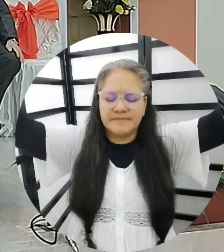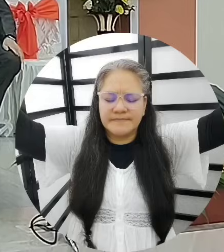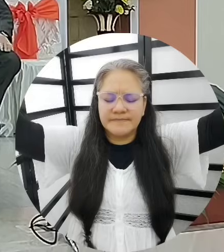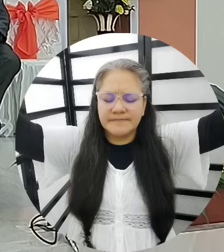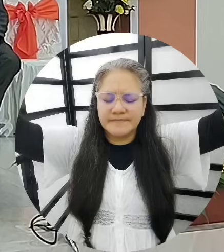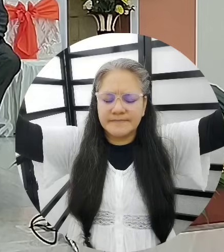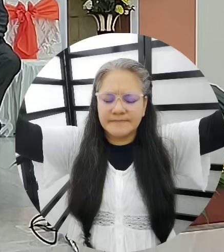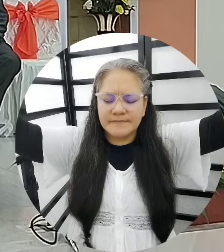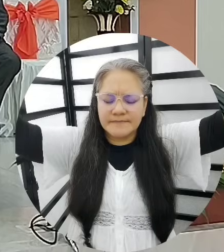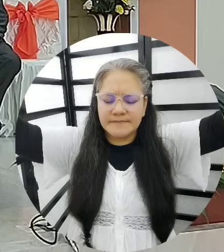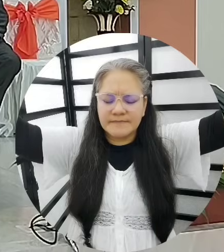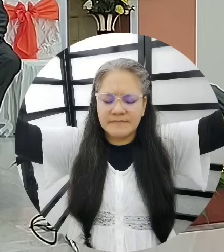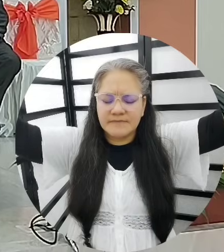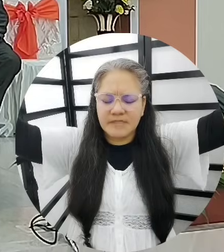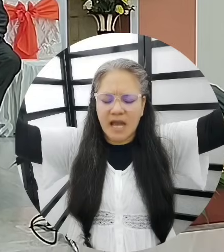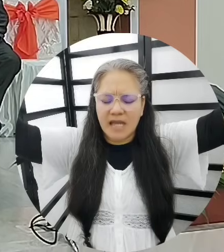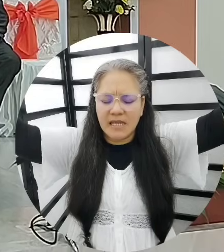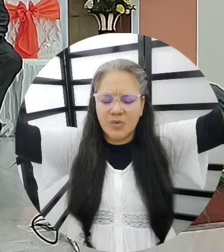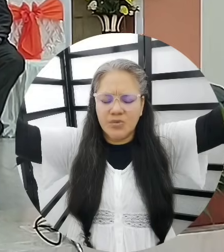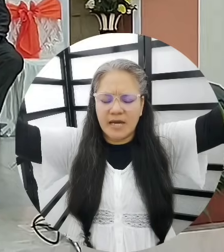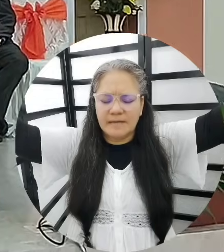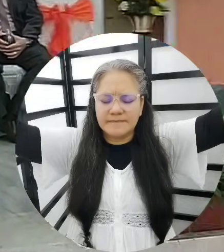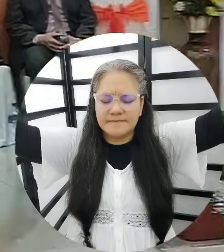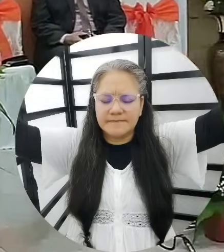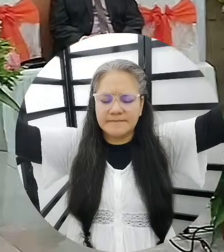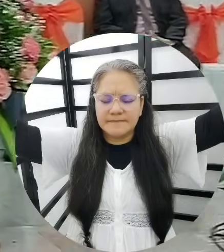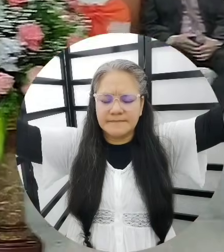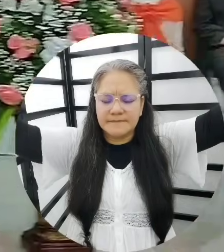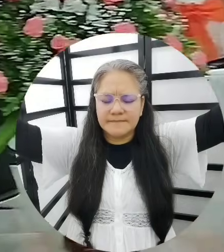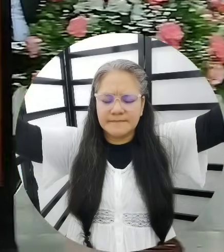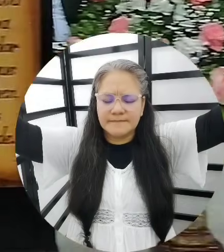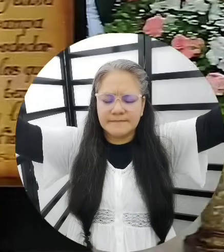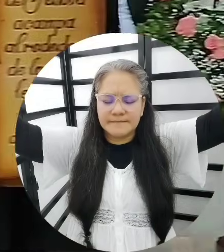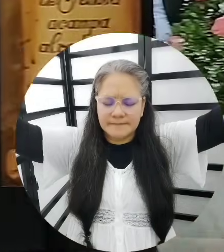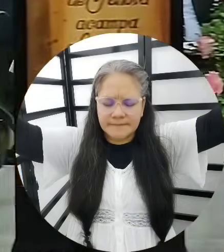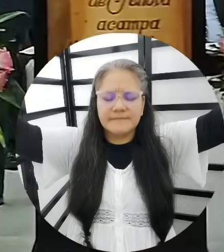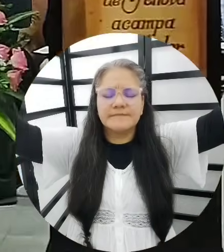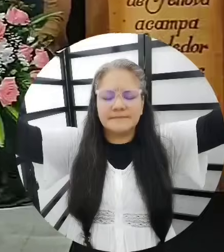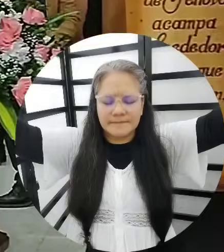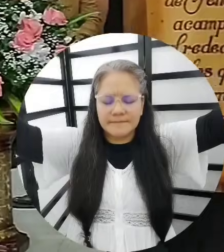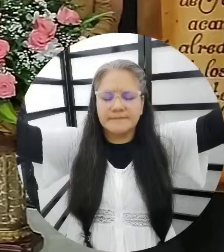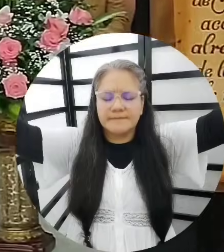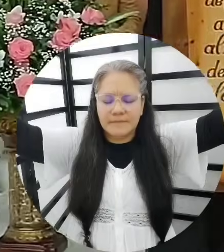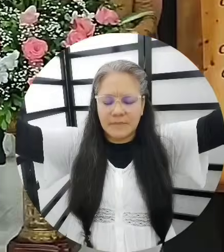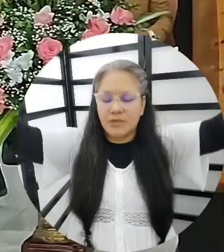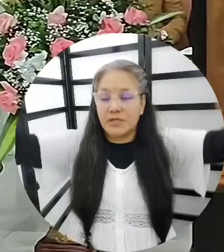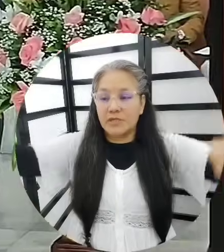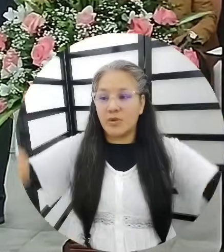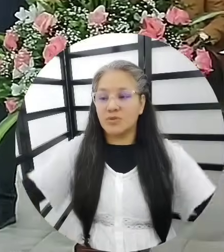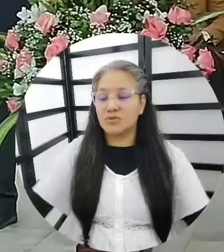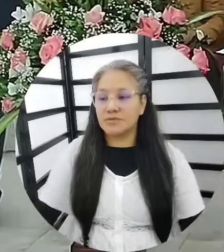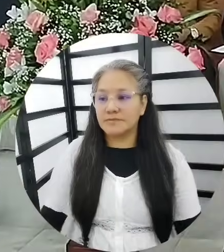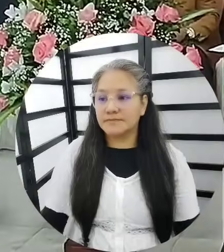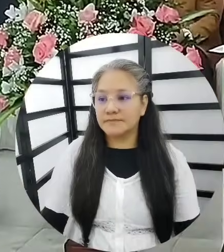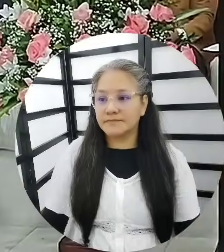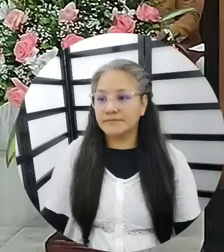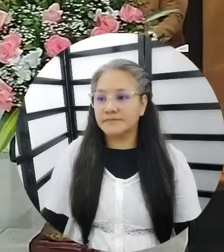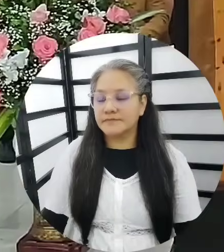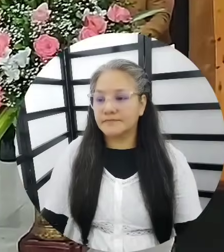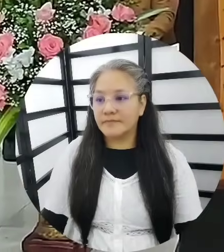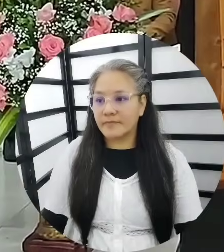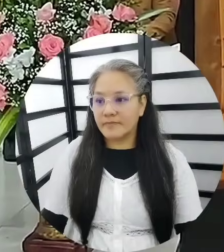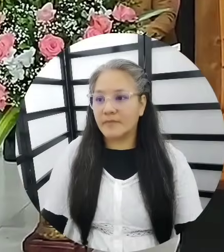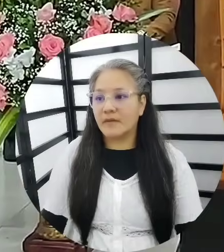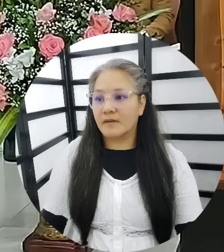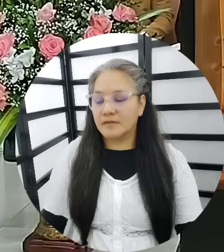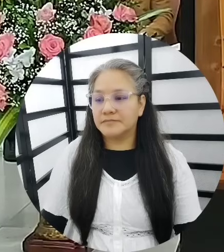soy del mundo? Oiga, el mismo Dios en persona, Jesús de Nazaret, diciendo: